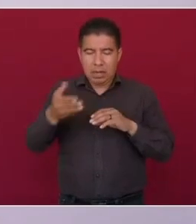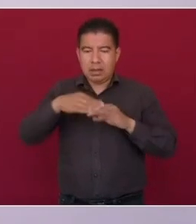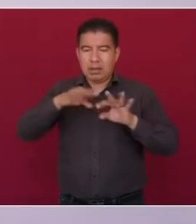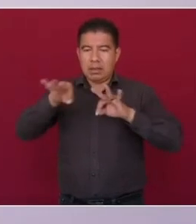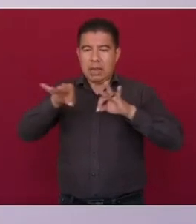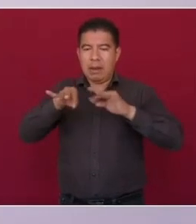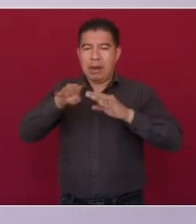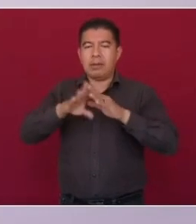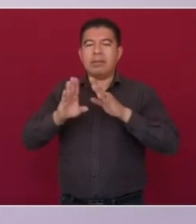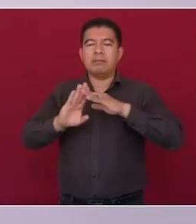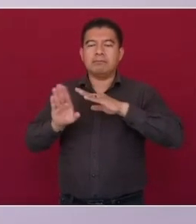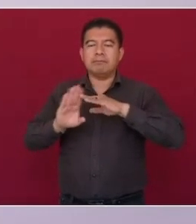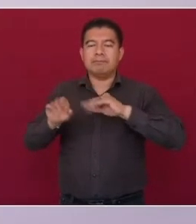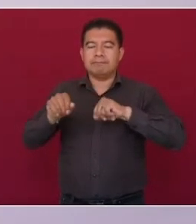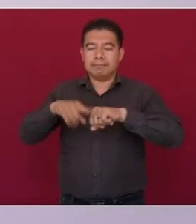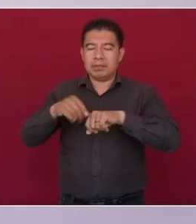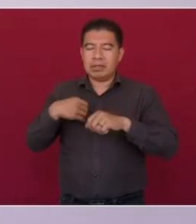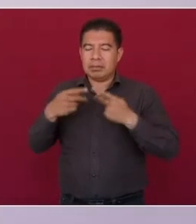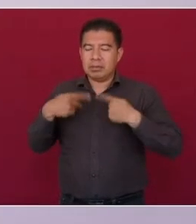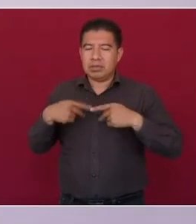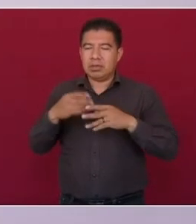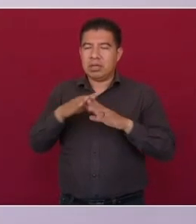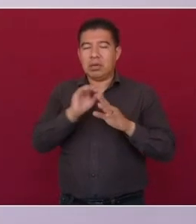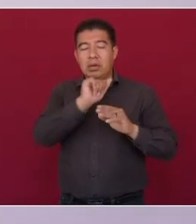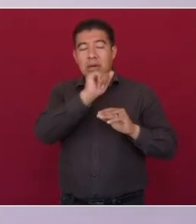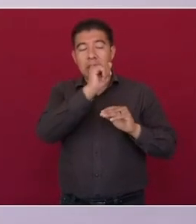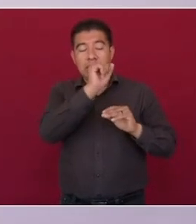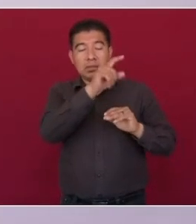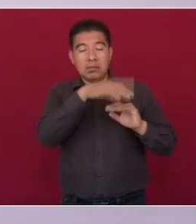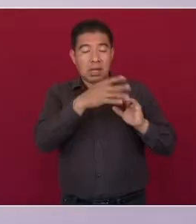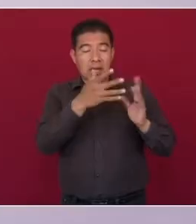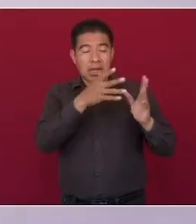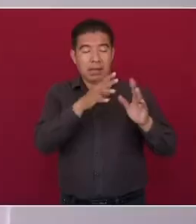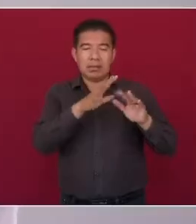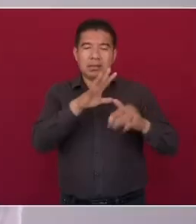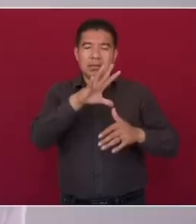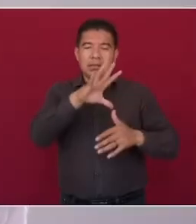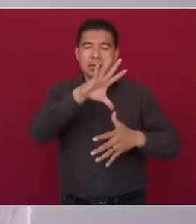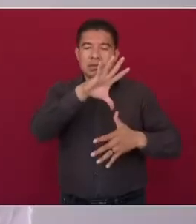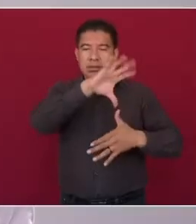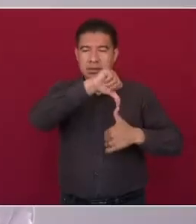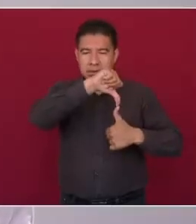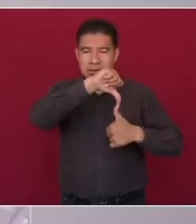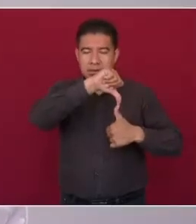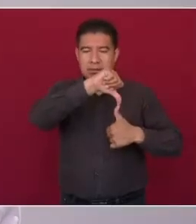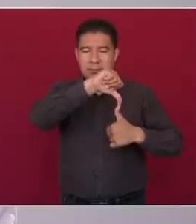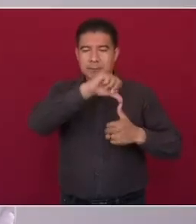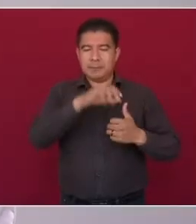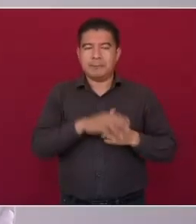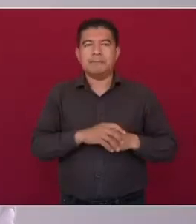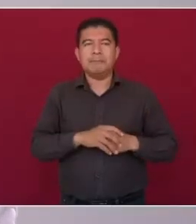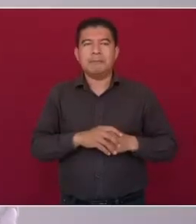de bienestar para los países de Centroamérica, algo que